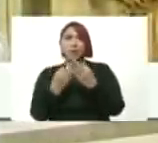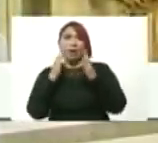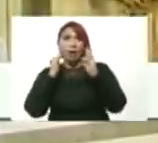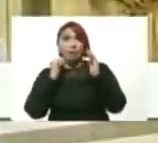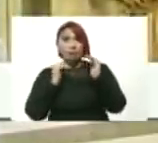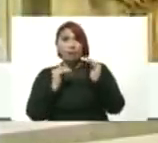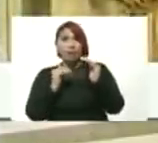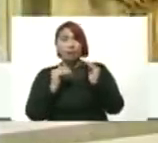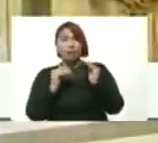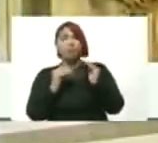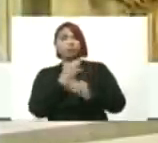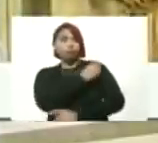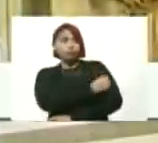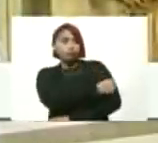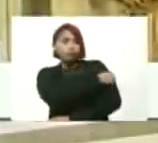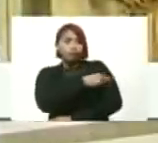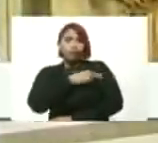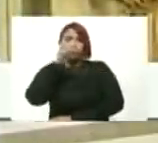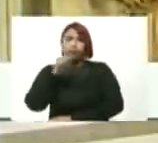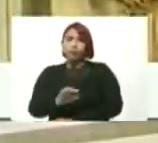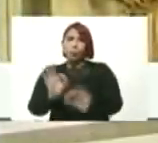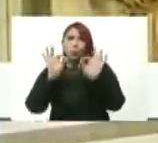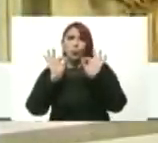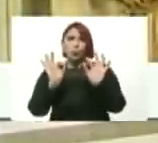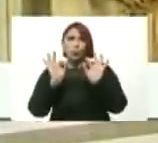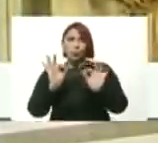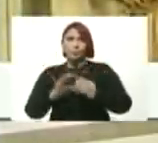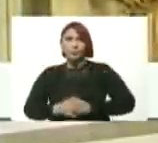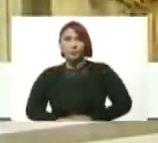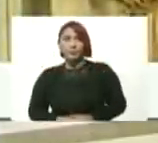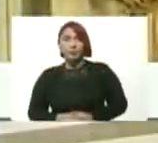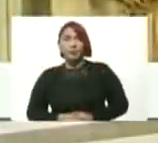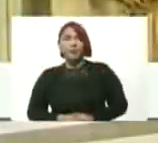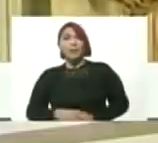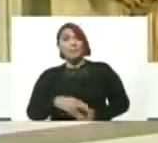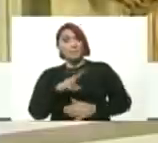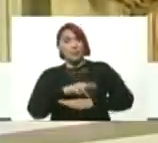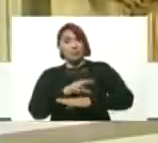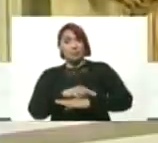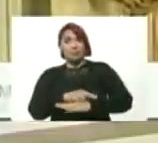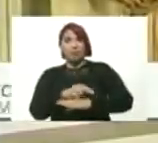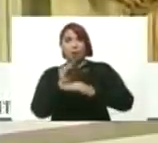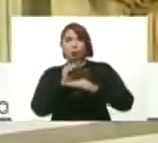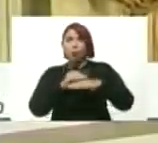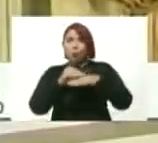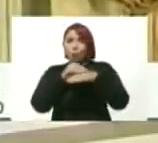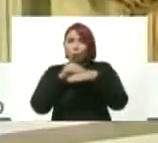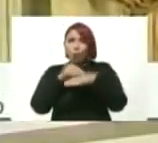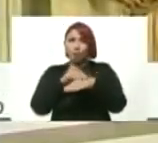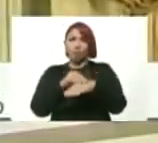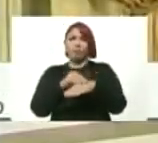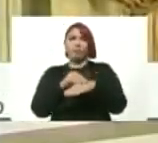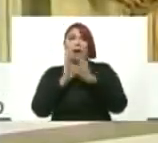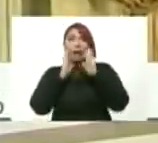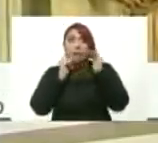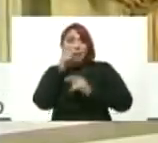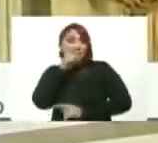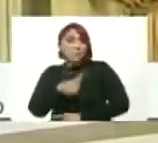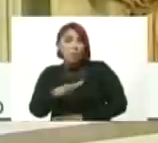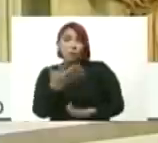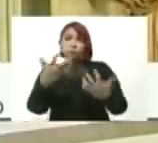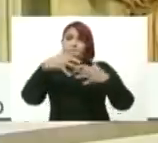la medicina hospitalaria la medicina especializada la medicina curativa que atienda al pueblo integralmente